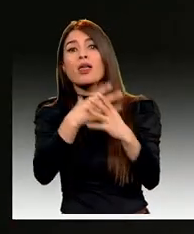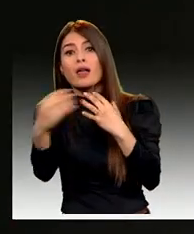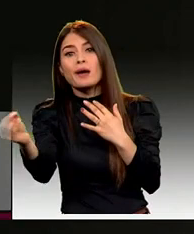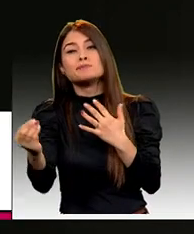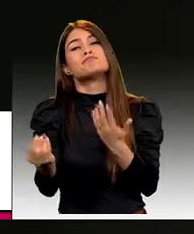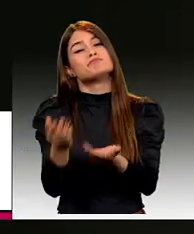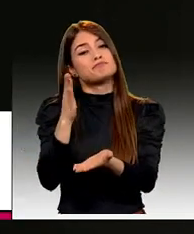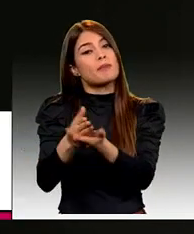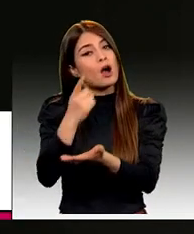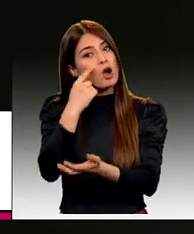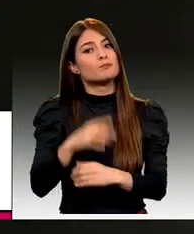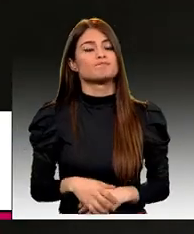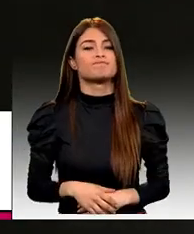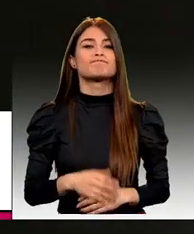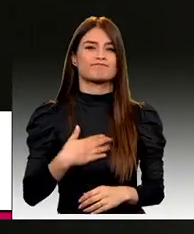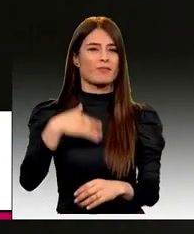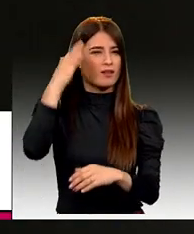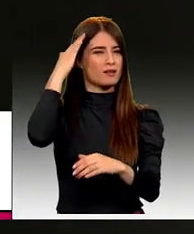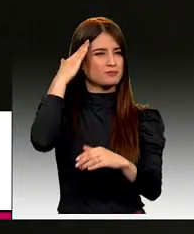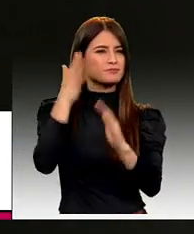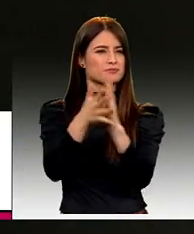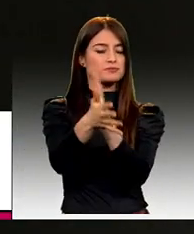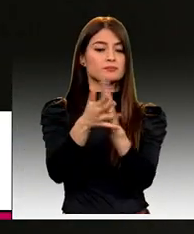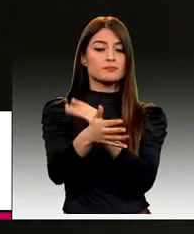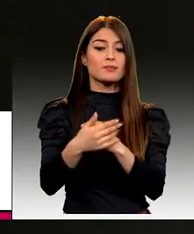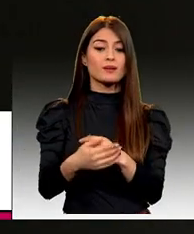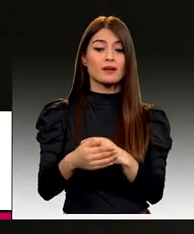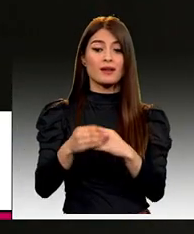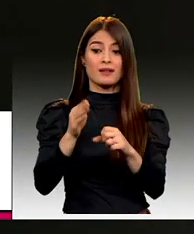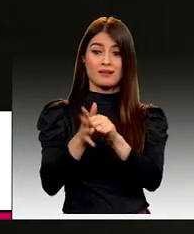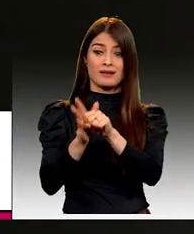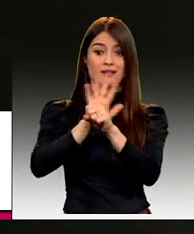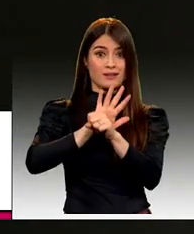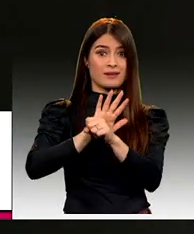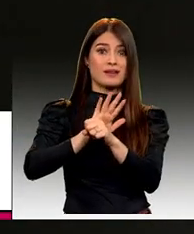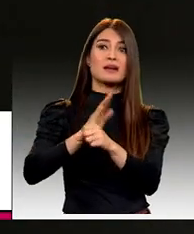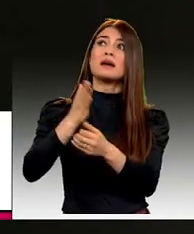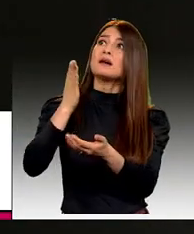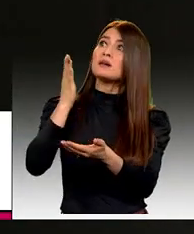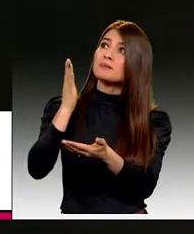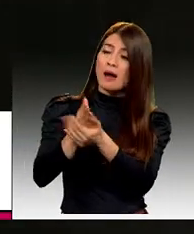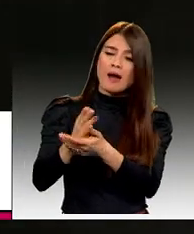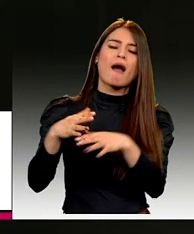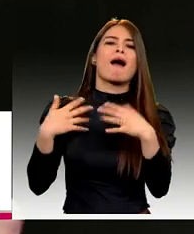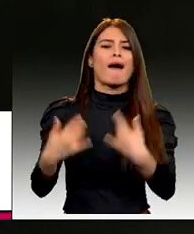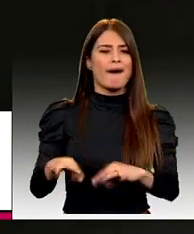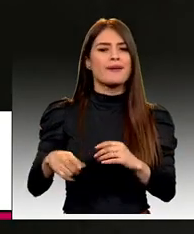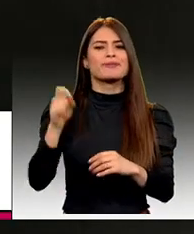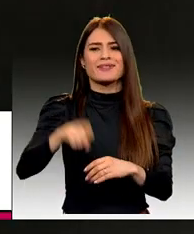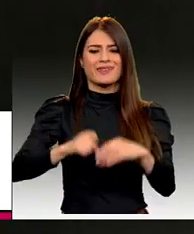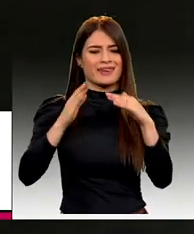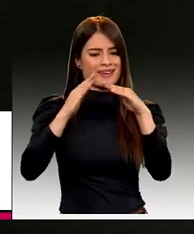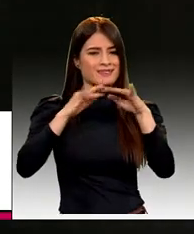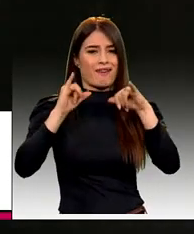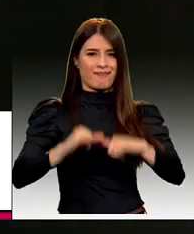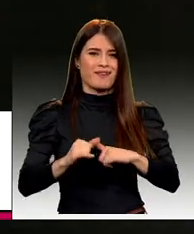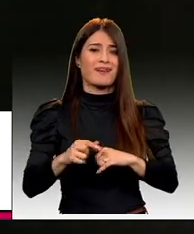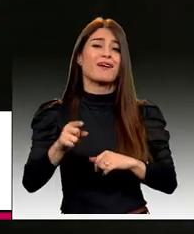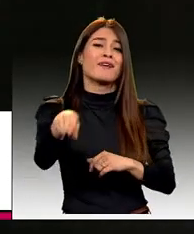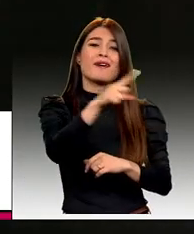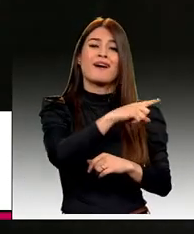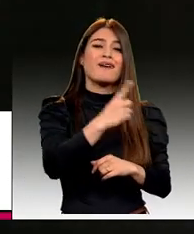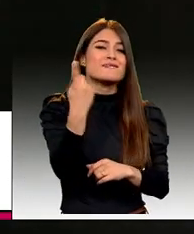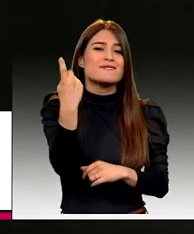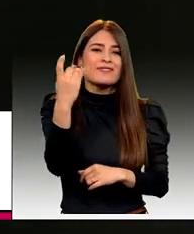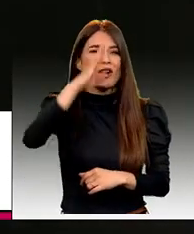el COVID-19 nos ponen un reto no solo para el Estado, sino también para la ciudadanía. Las personas no están acostumbradas a estos largos periodos de encierro y mucho menos a